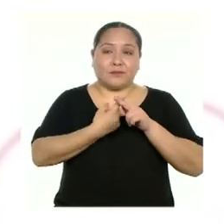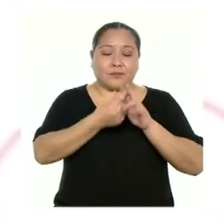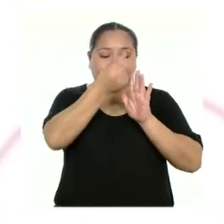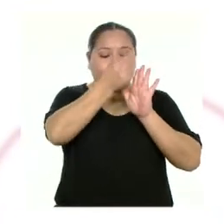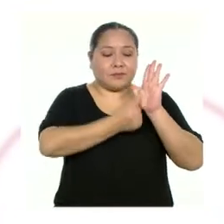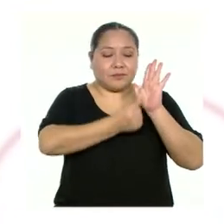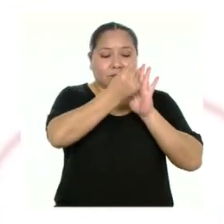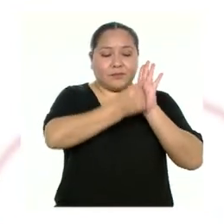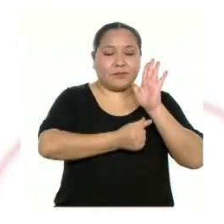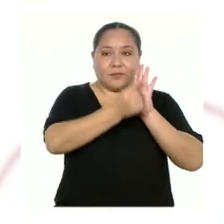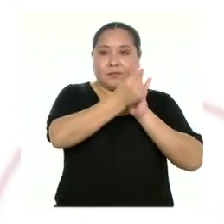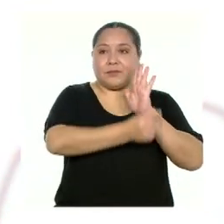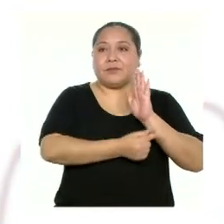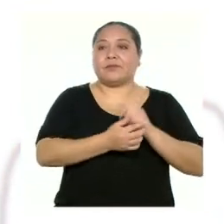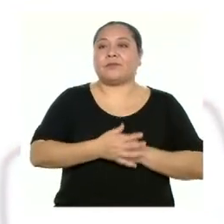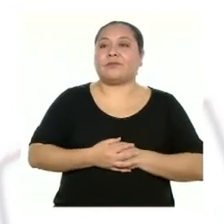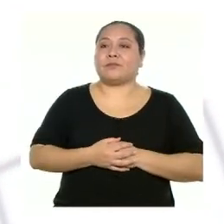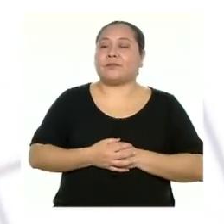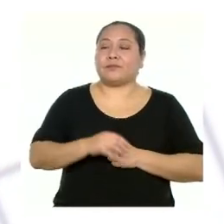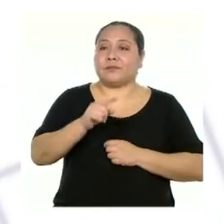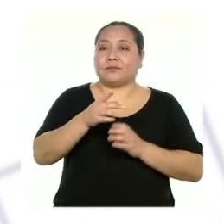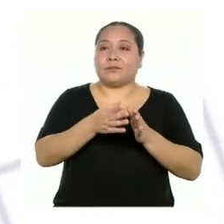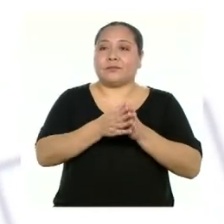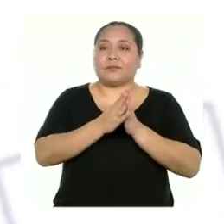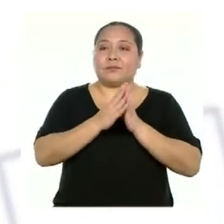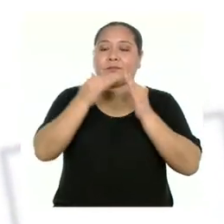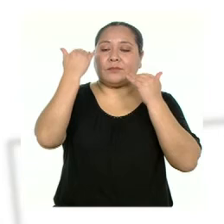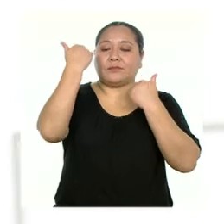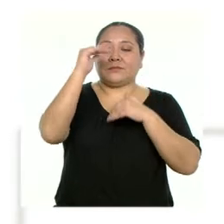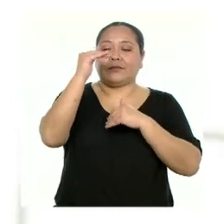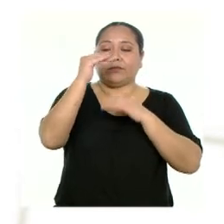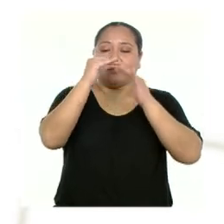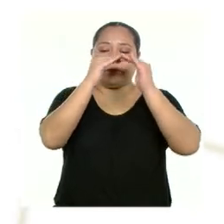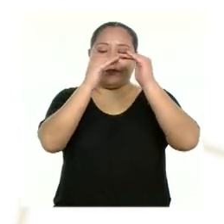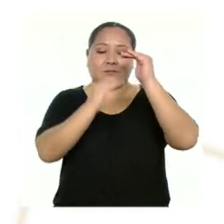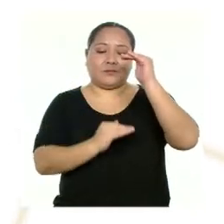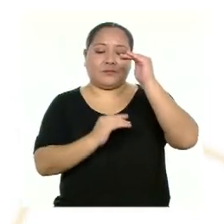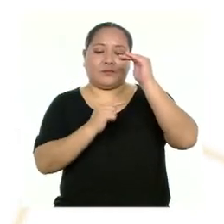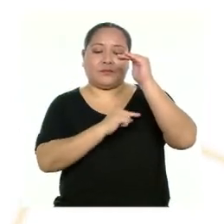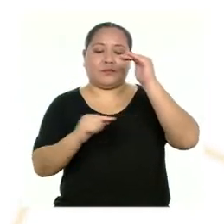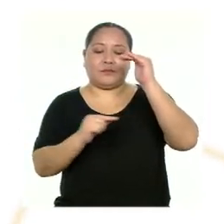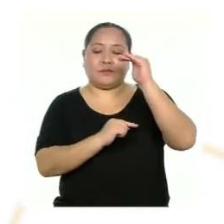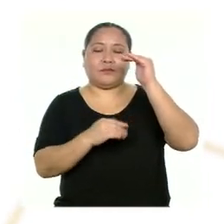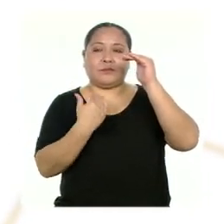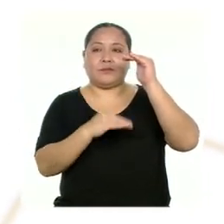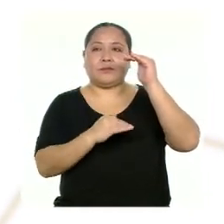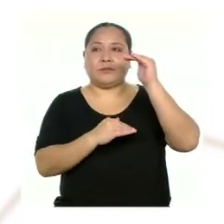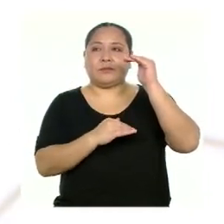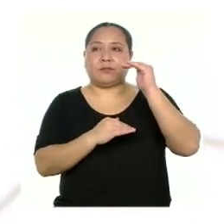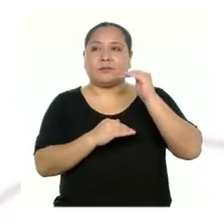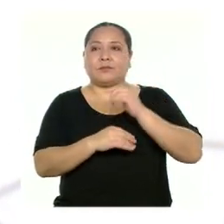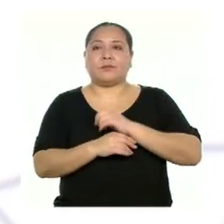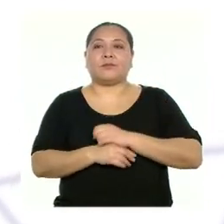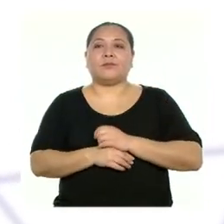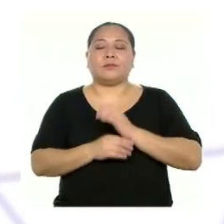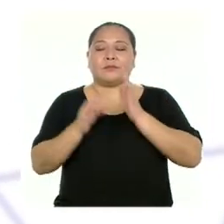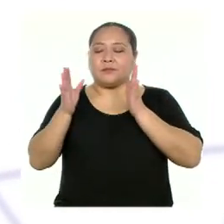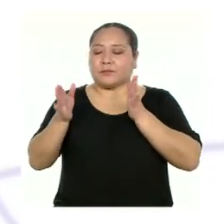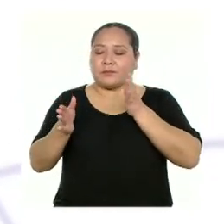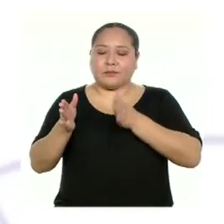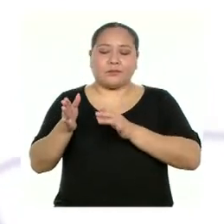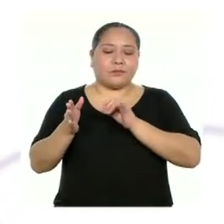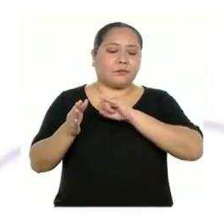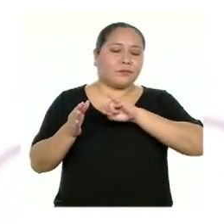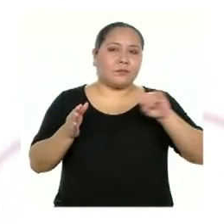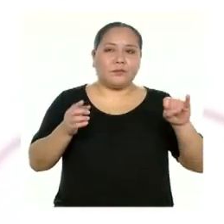barras. Nos piden el límite inferior del intervalo modal. Se refiere al extremo izquierdo del intervalo,